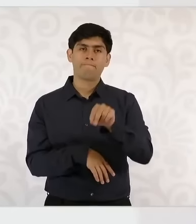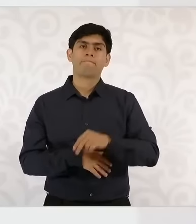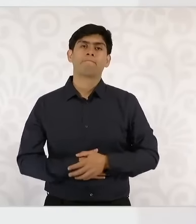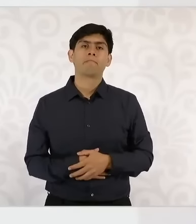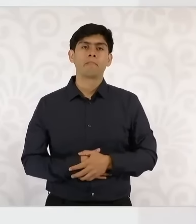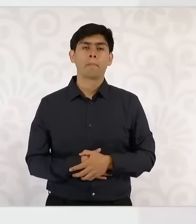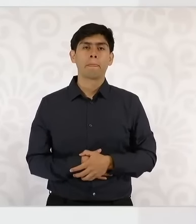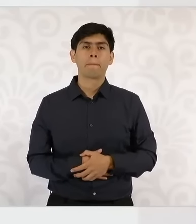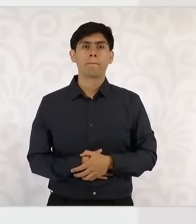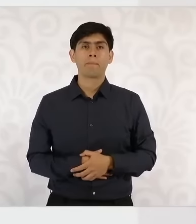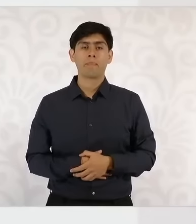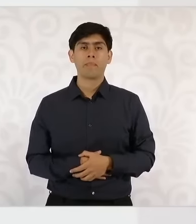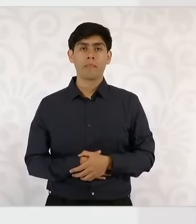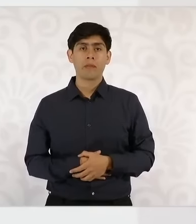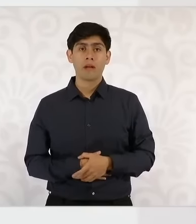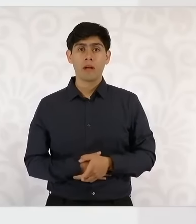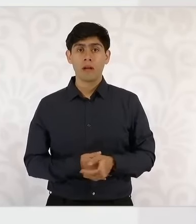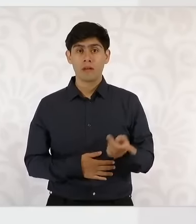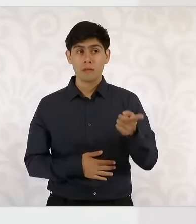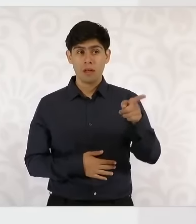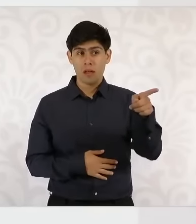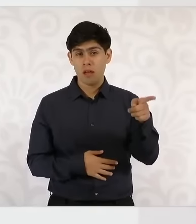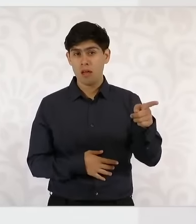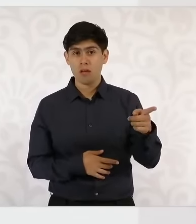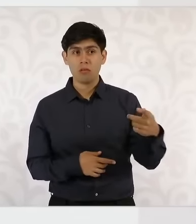Ahora, no vamos a caer en la provocación,